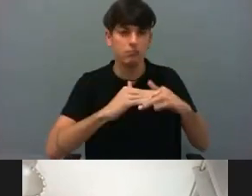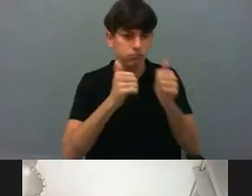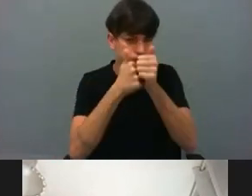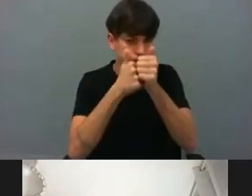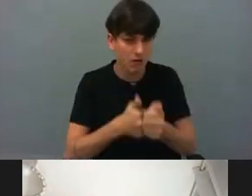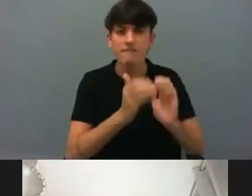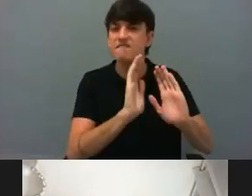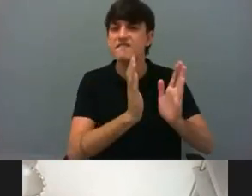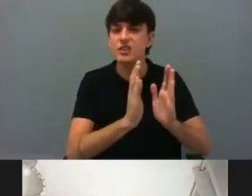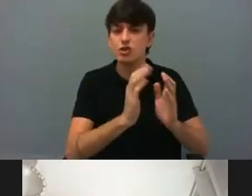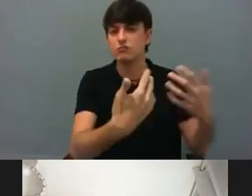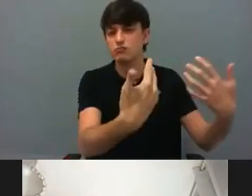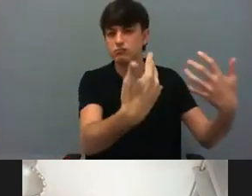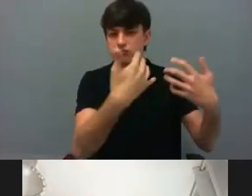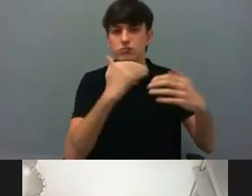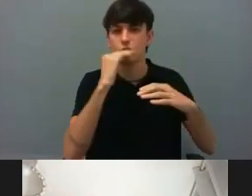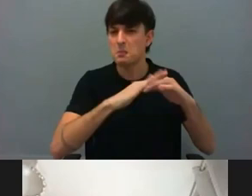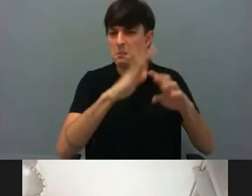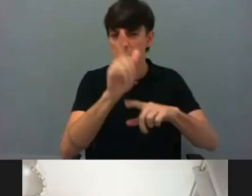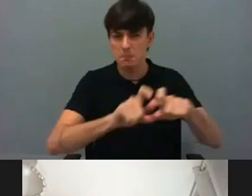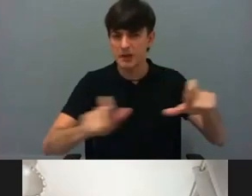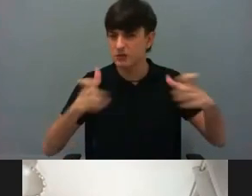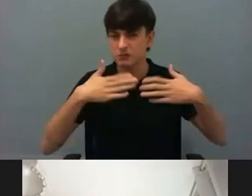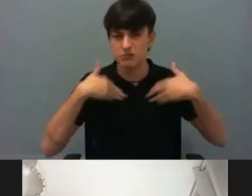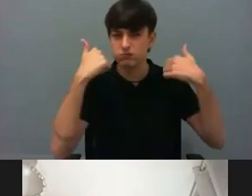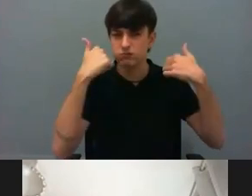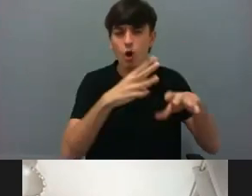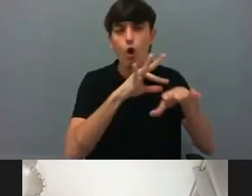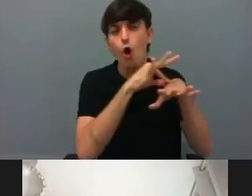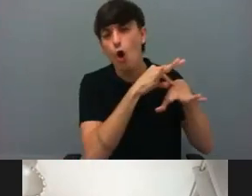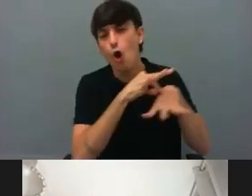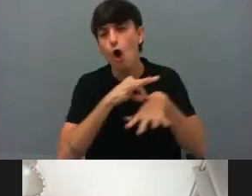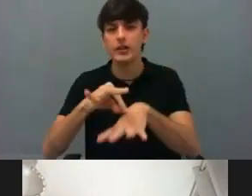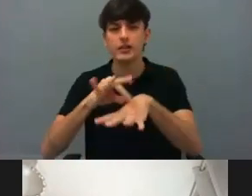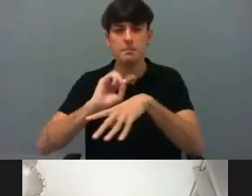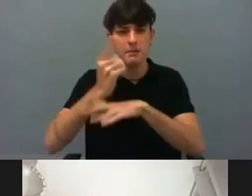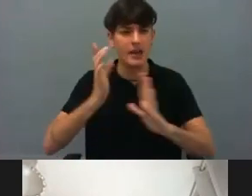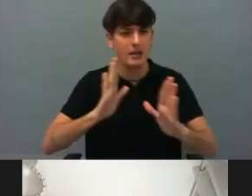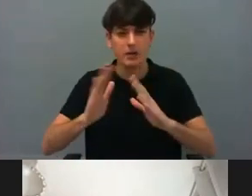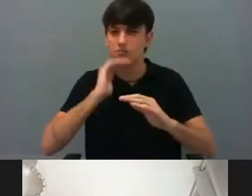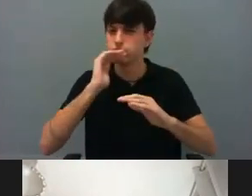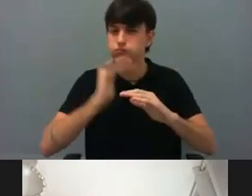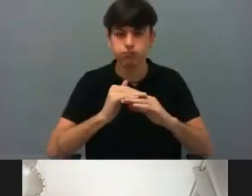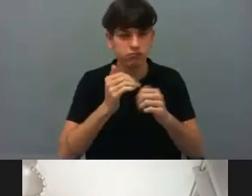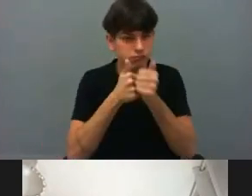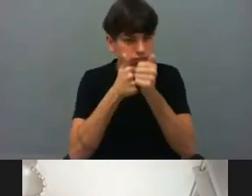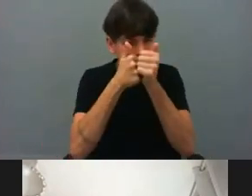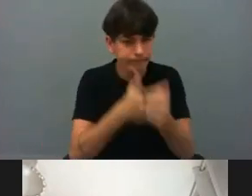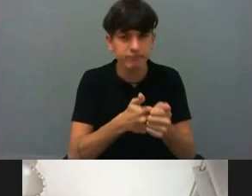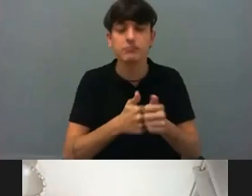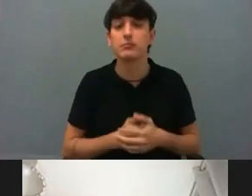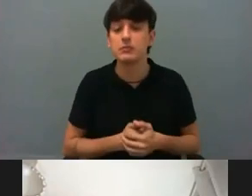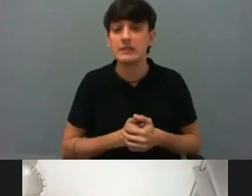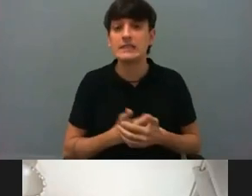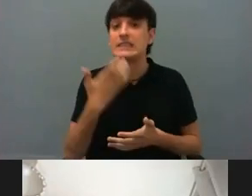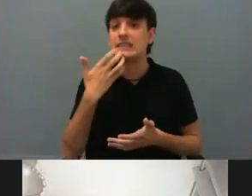las personas que pudieran orientarnos en aquella primera etapa. Los que habéis pasado por esto sabéis bien